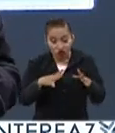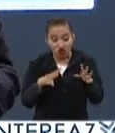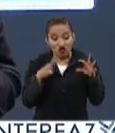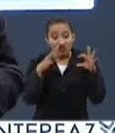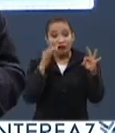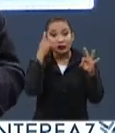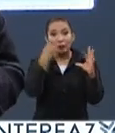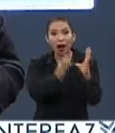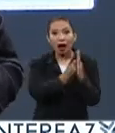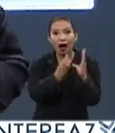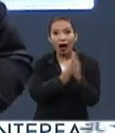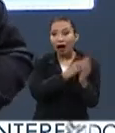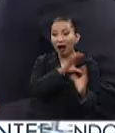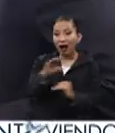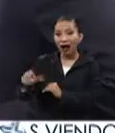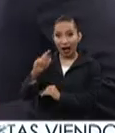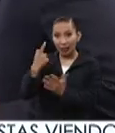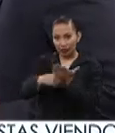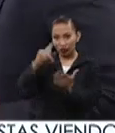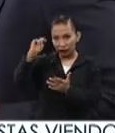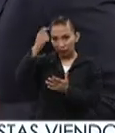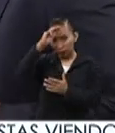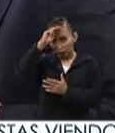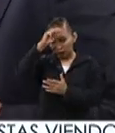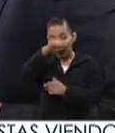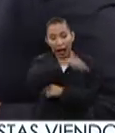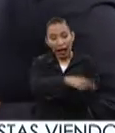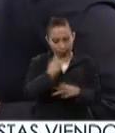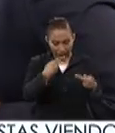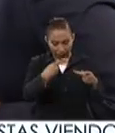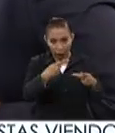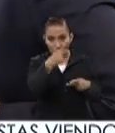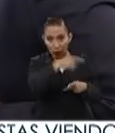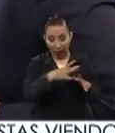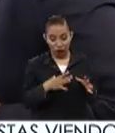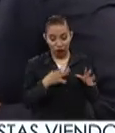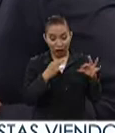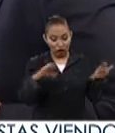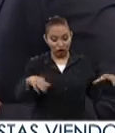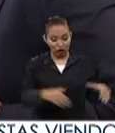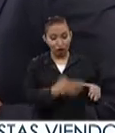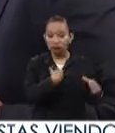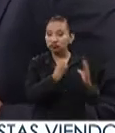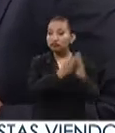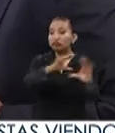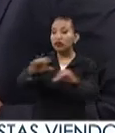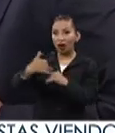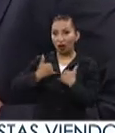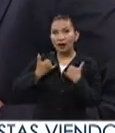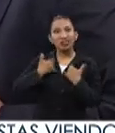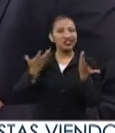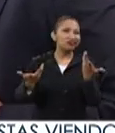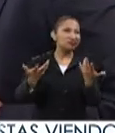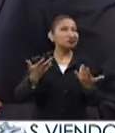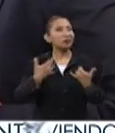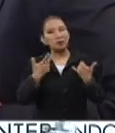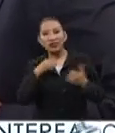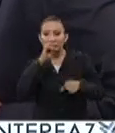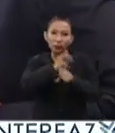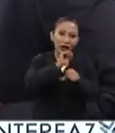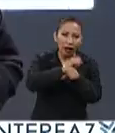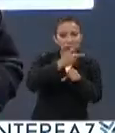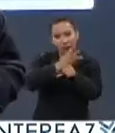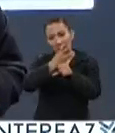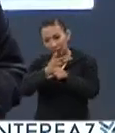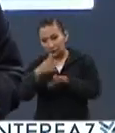para enseñarle a jóvenes en el TEC de Monterrey. Desarrolló una fundación que le enseña a más jóvenes, estamos hablando de chicos de secundaria y